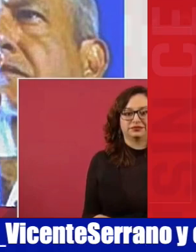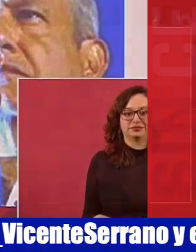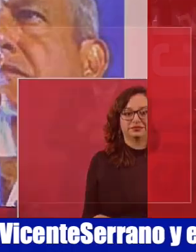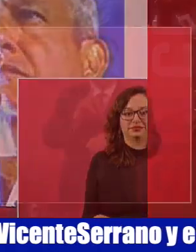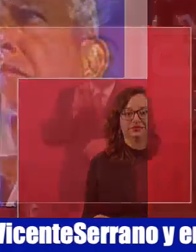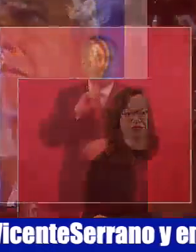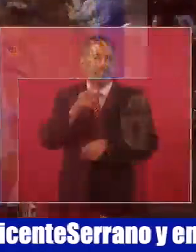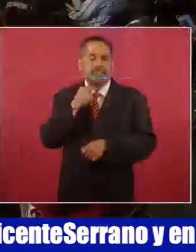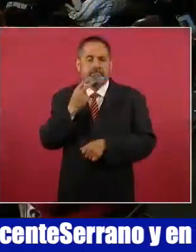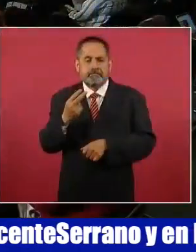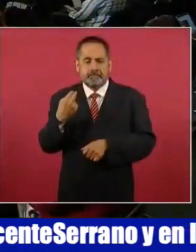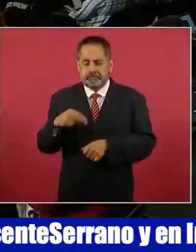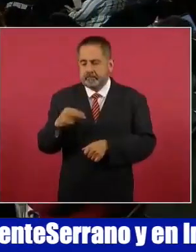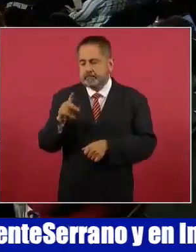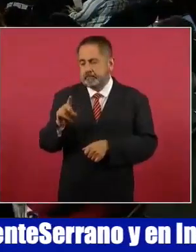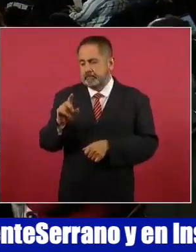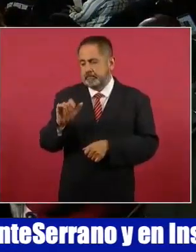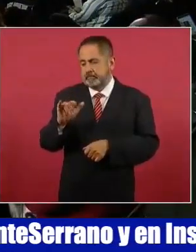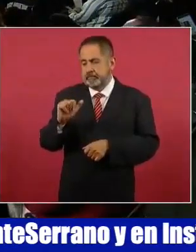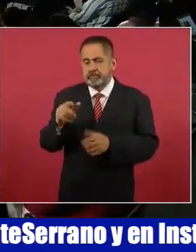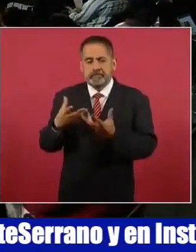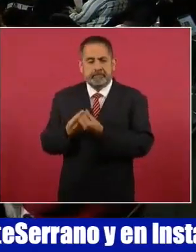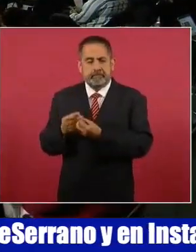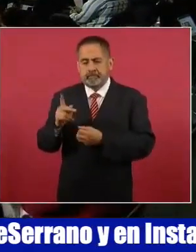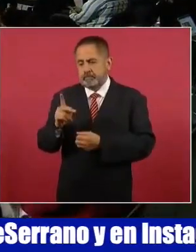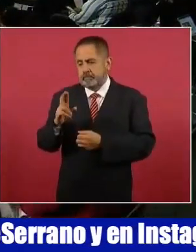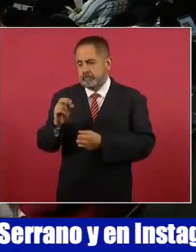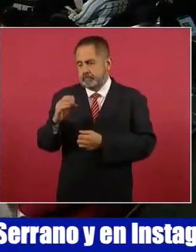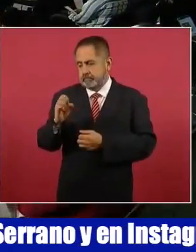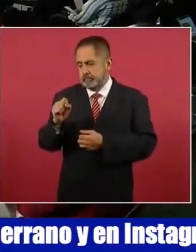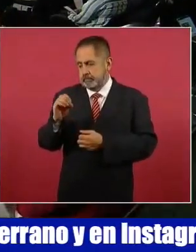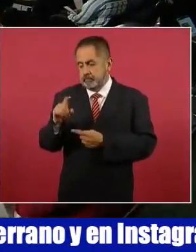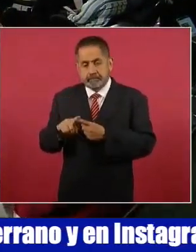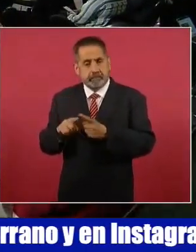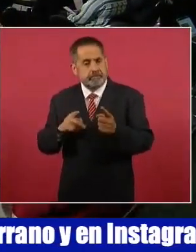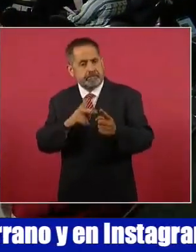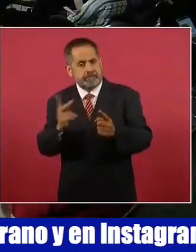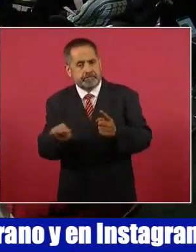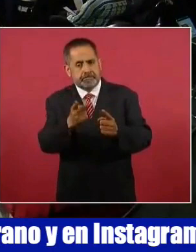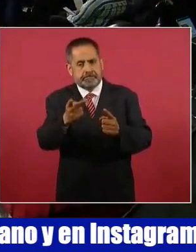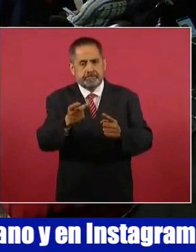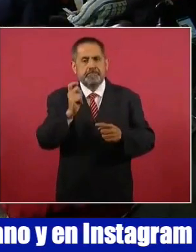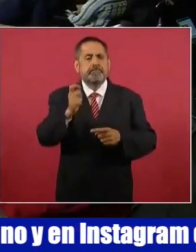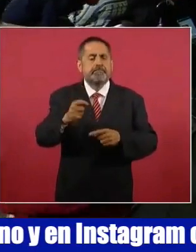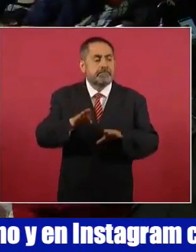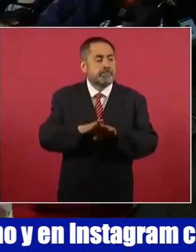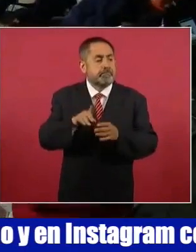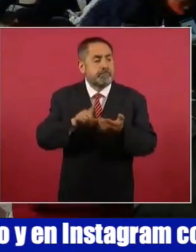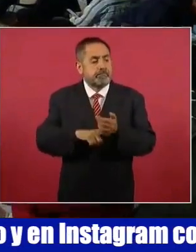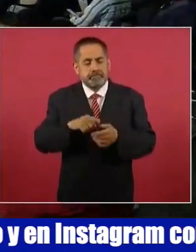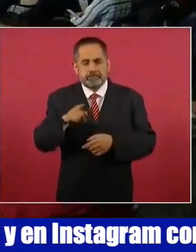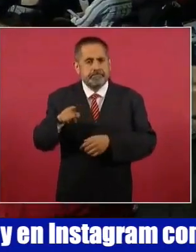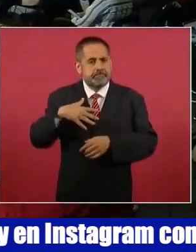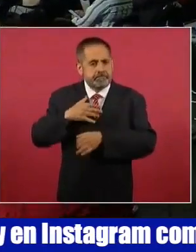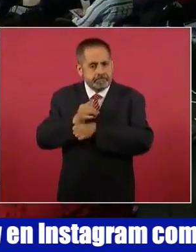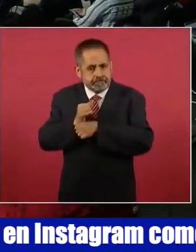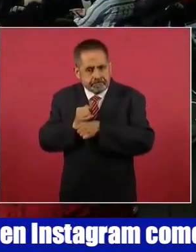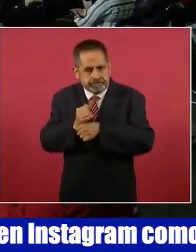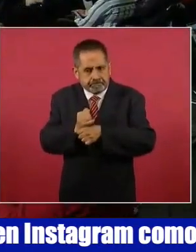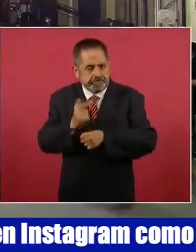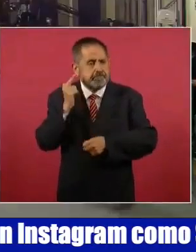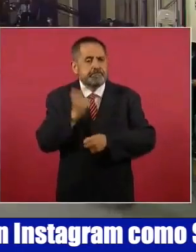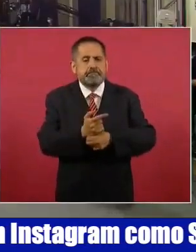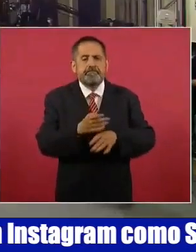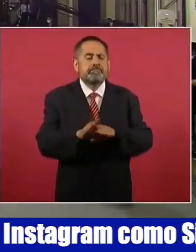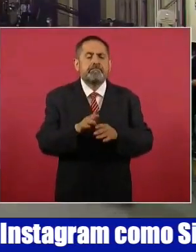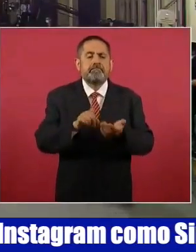que independientemente de quién está en el poder, es solamente oponerse al poder. Híjole. No, me pareció que